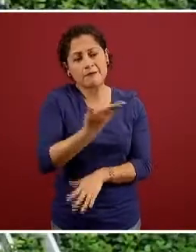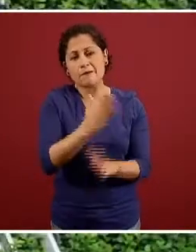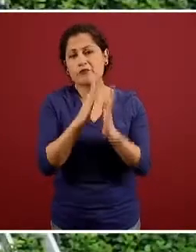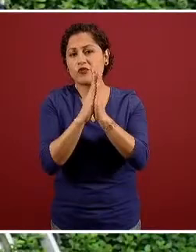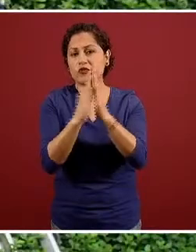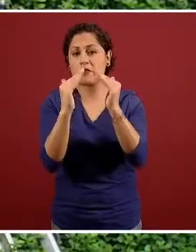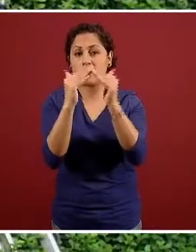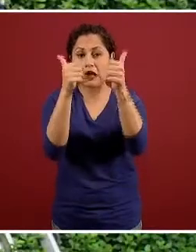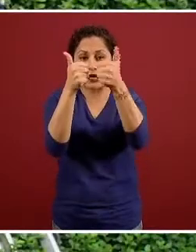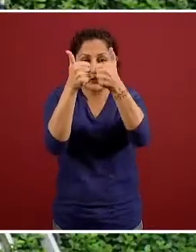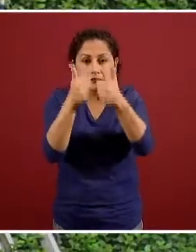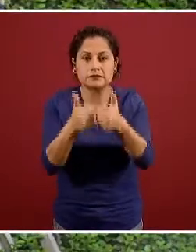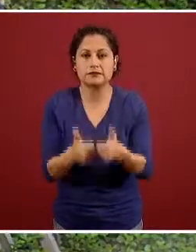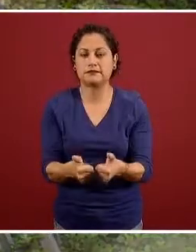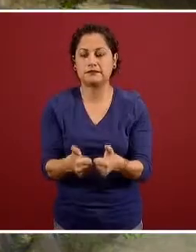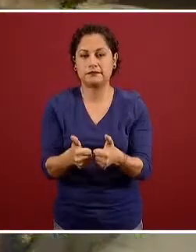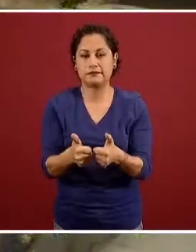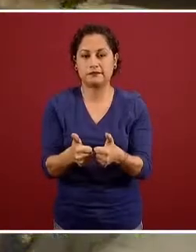casa.